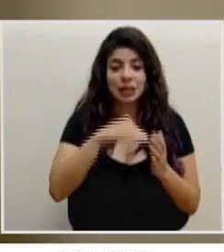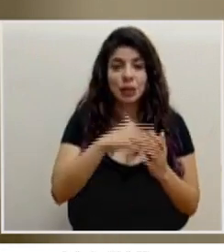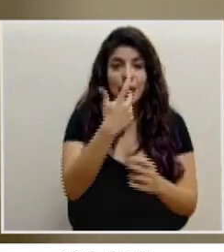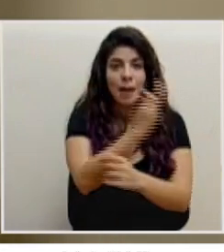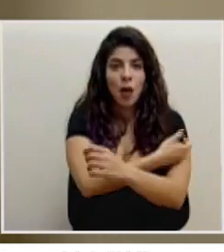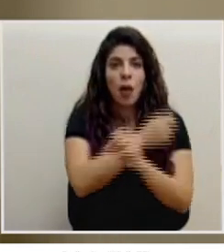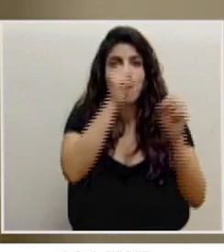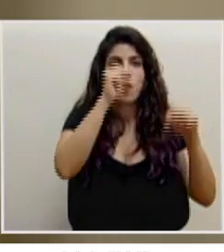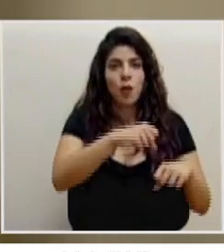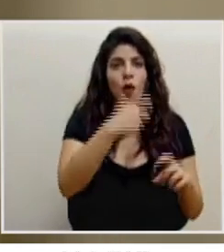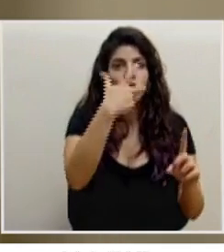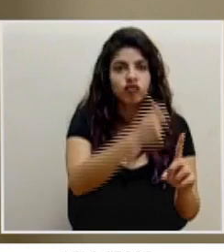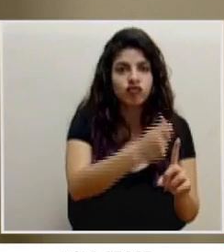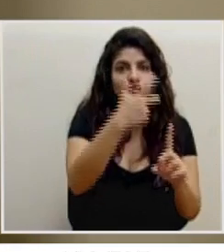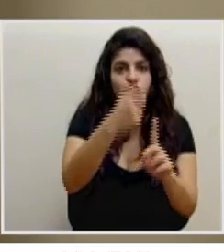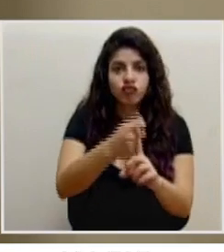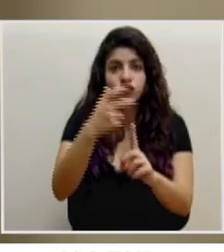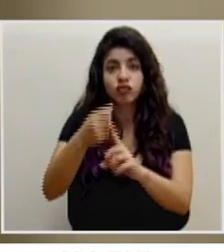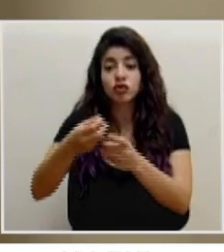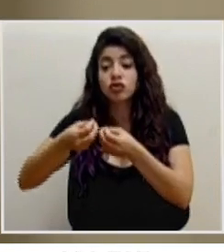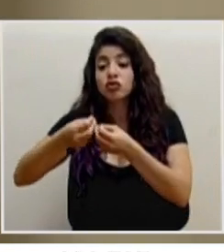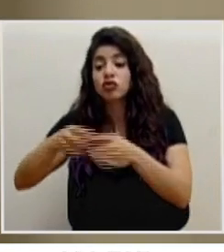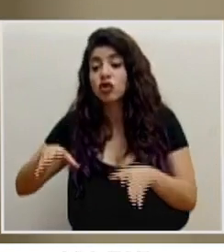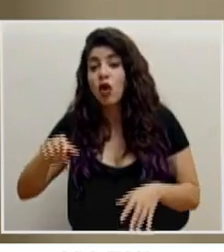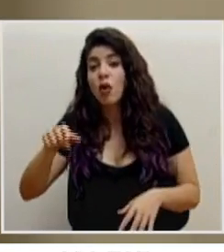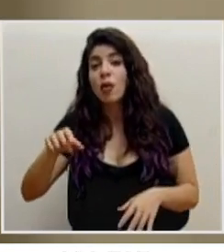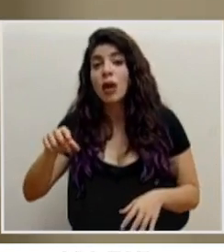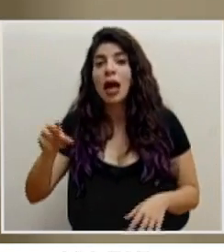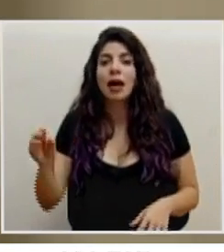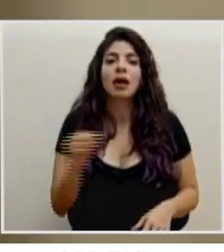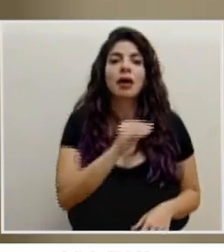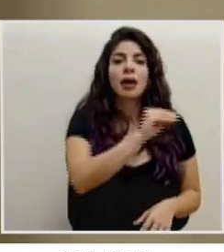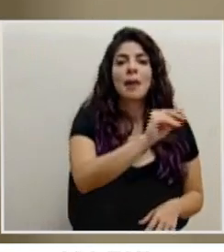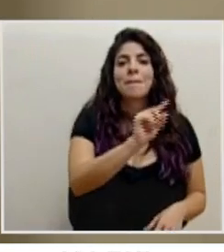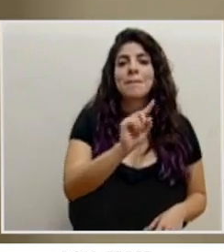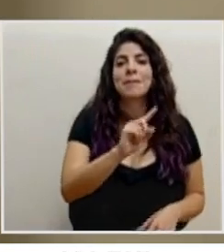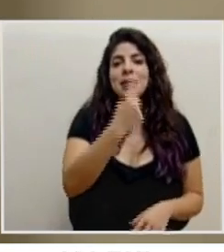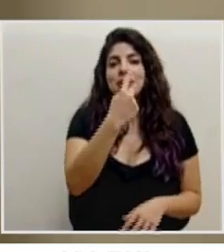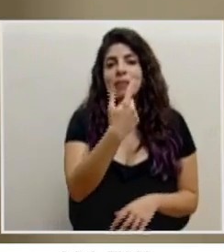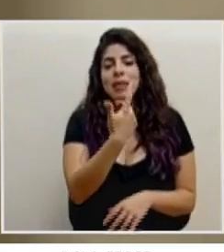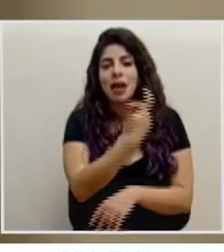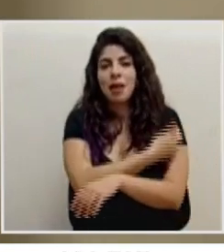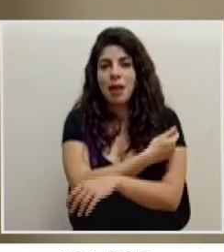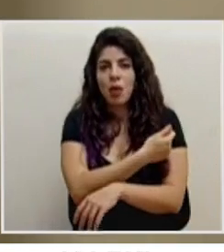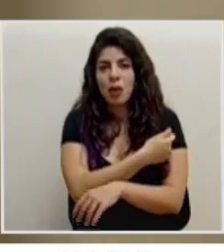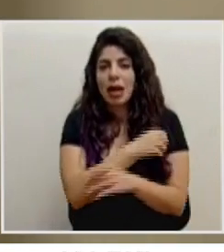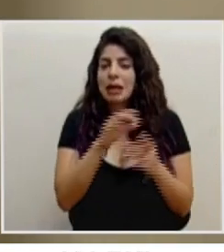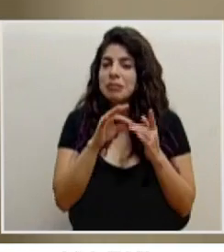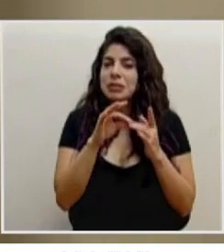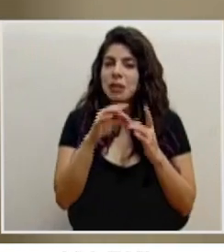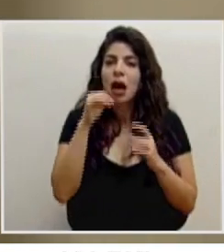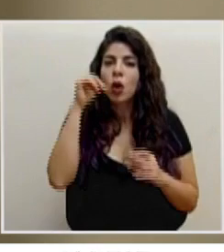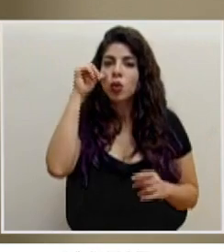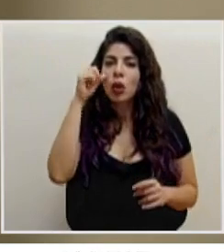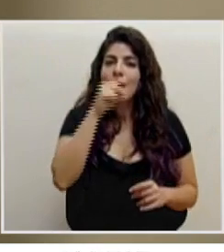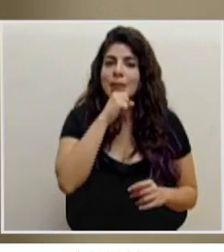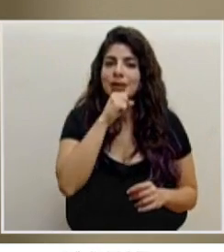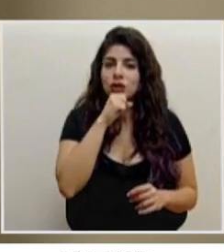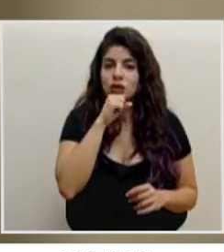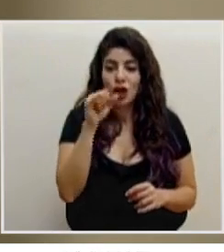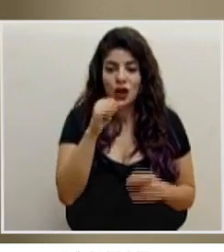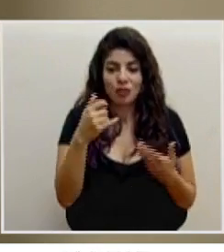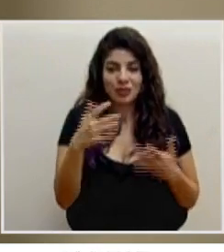dosis. El restante de estas dosis realmente son para primeras dosis, enfocado principalmente en esta vacunación en adulto mayor, tal y como